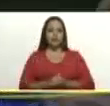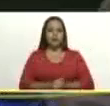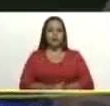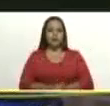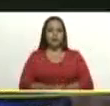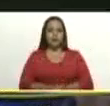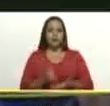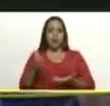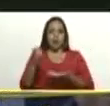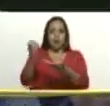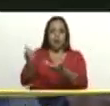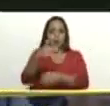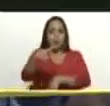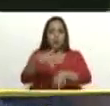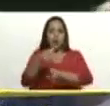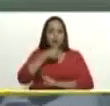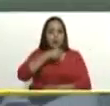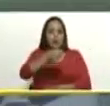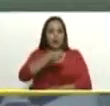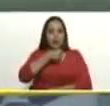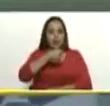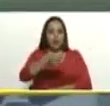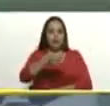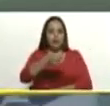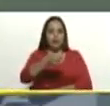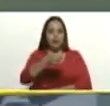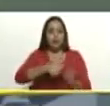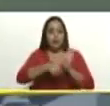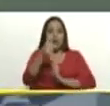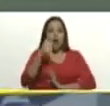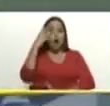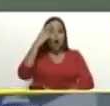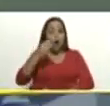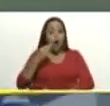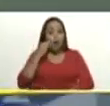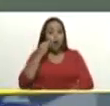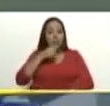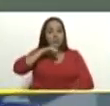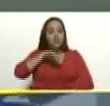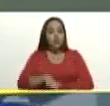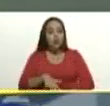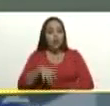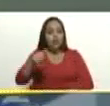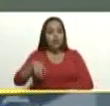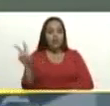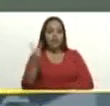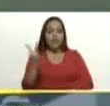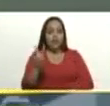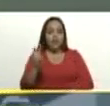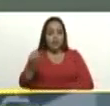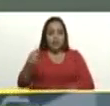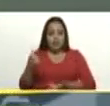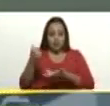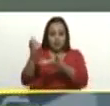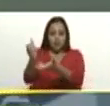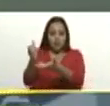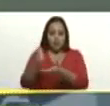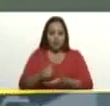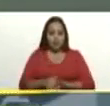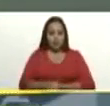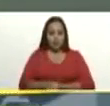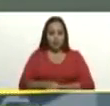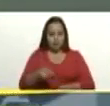Es el Premio Nacional de Periodismo más joven de la historia de este premio.